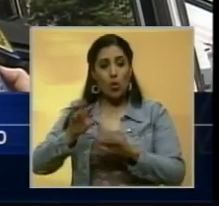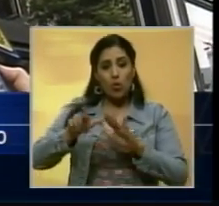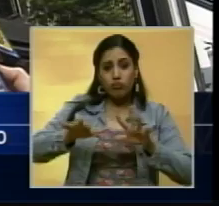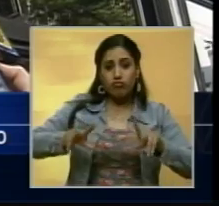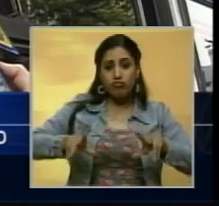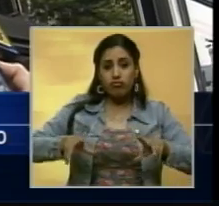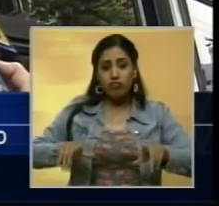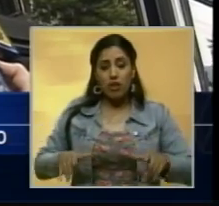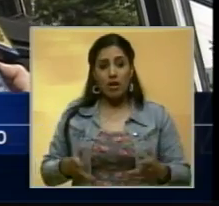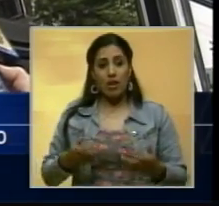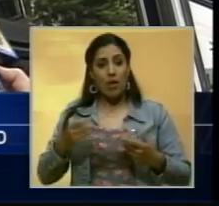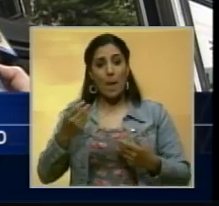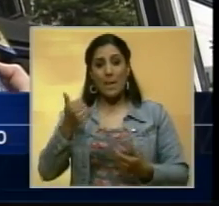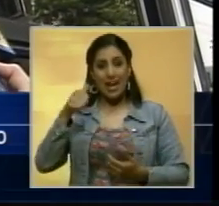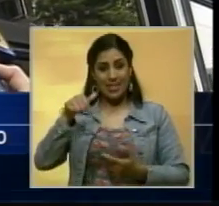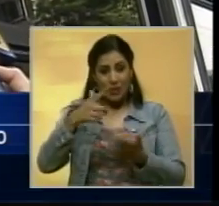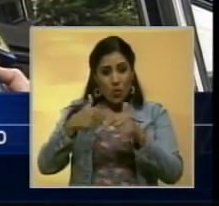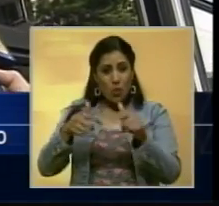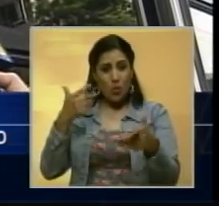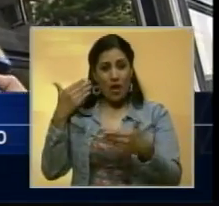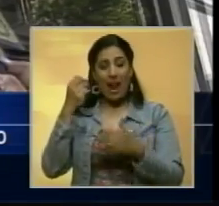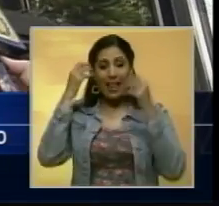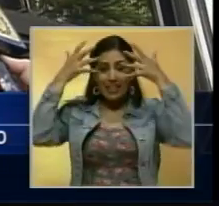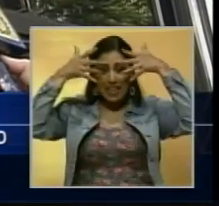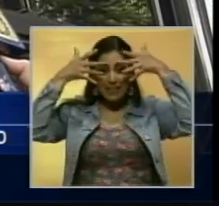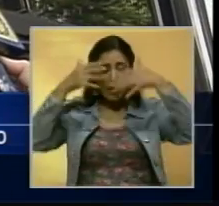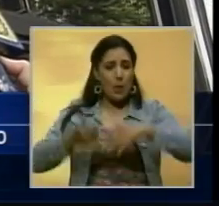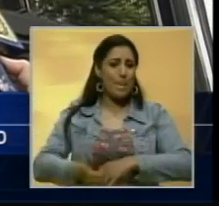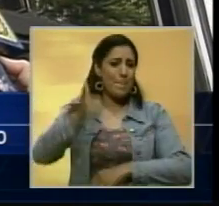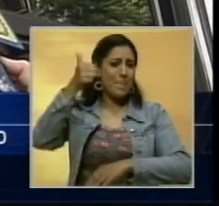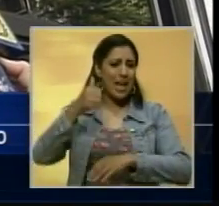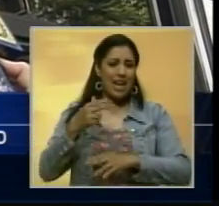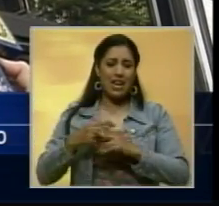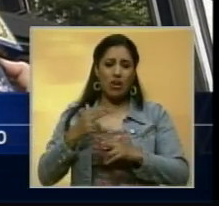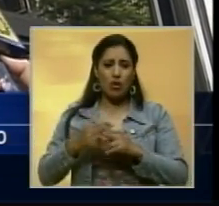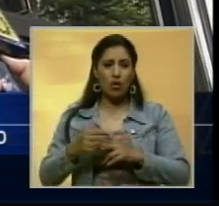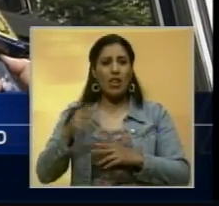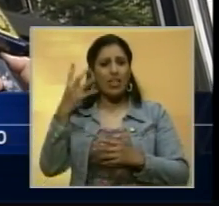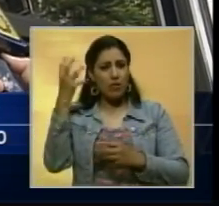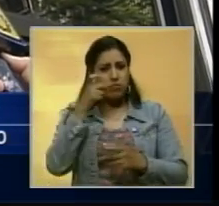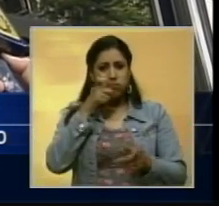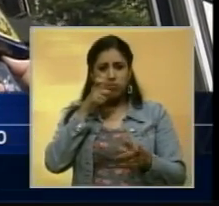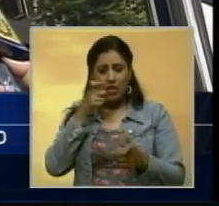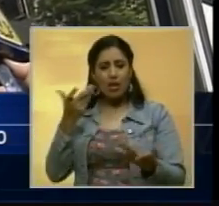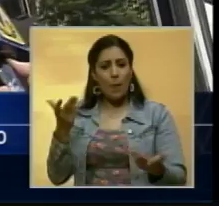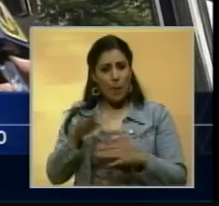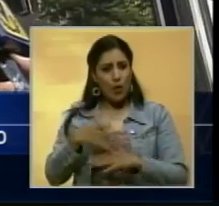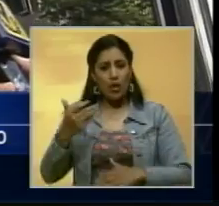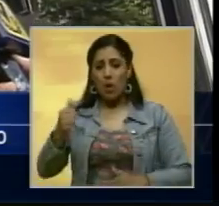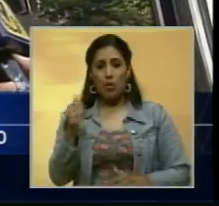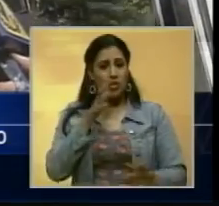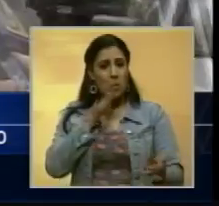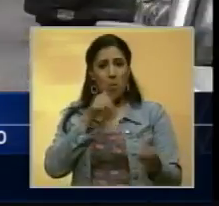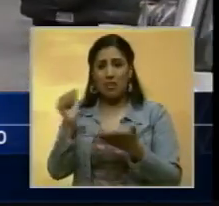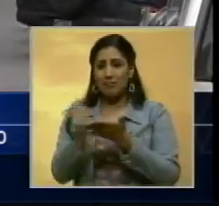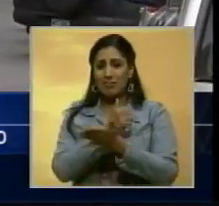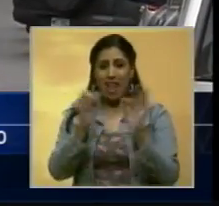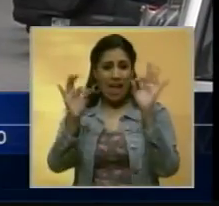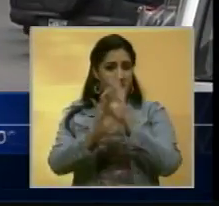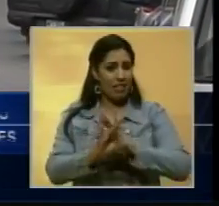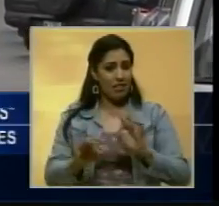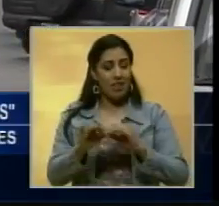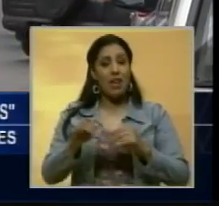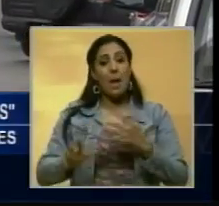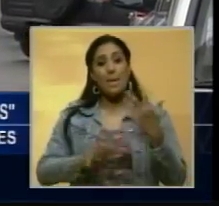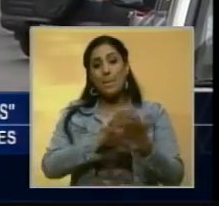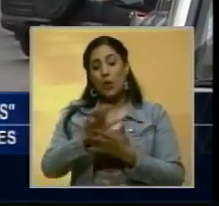a uno, sobre todo toda esta zona del Andrés Bello. Que monten patrulla, patrullaje, porque en verdad la policía no se ve por estos lados. Pero el